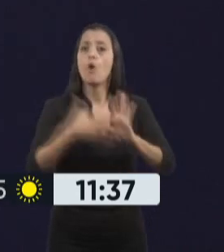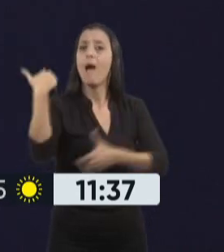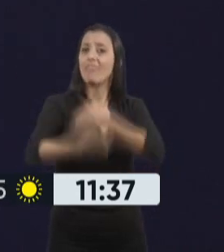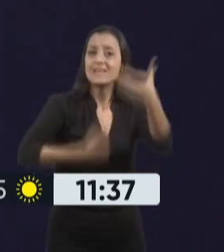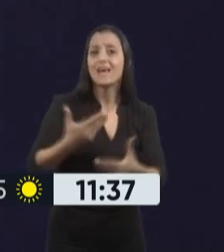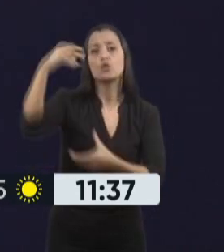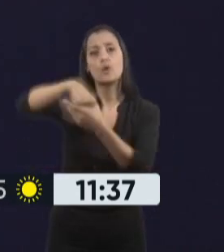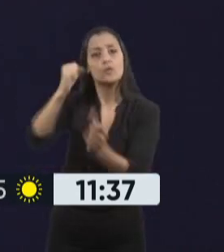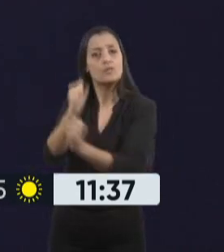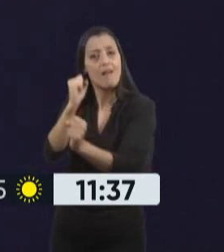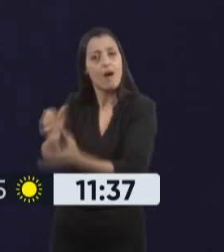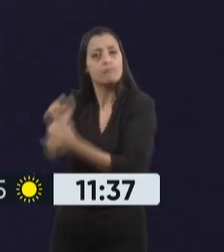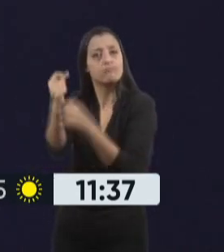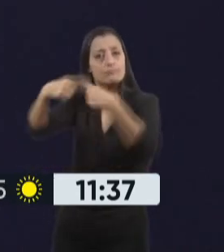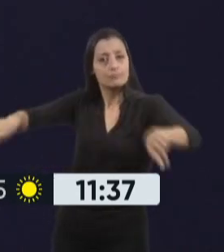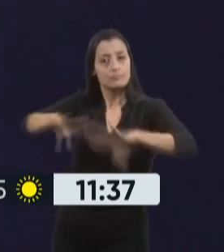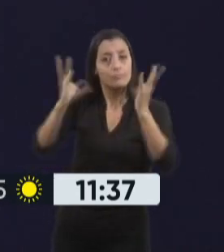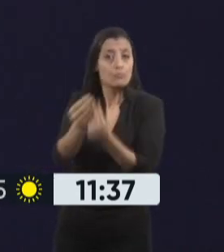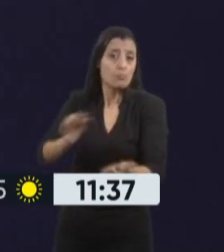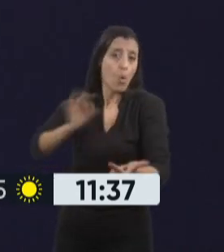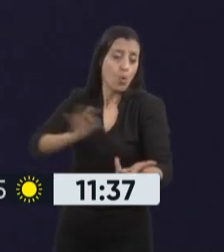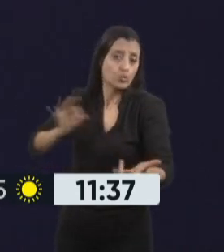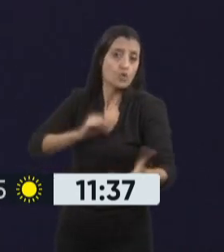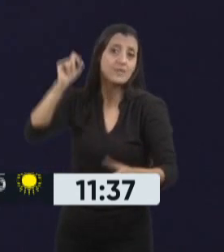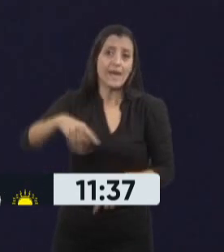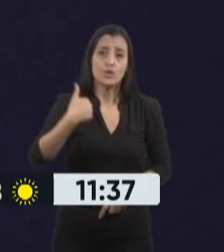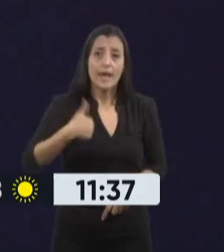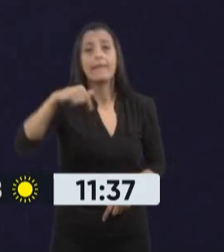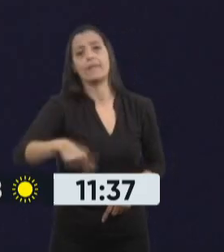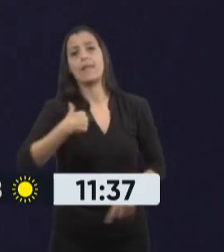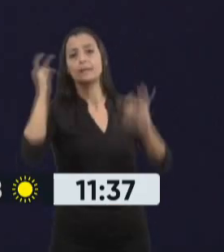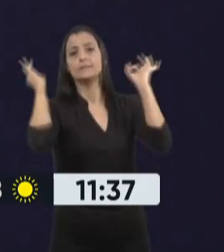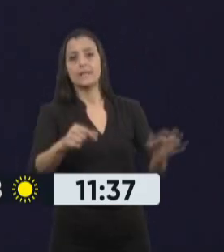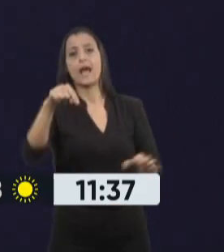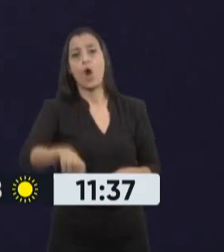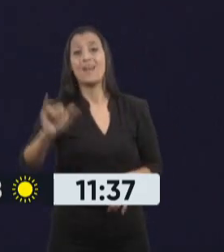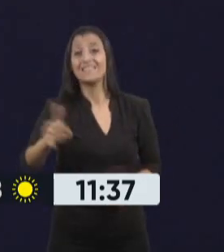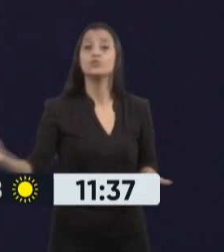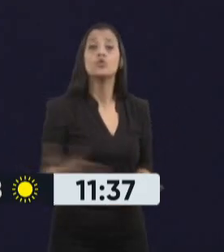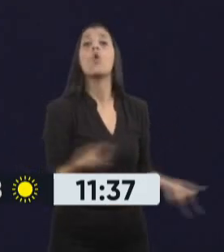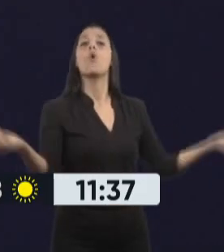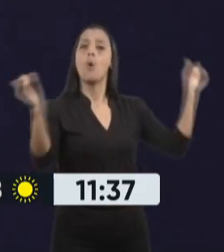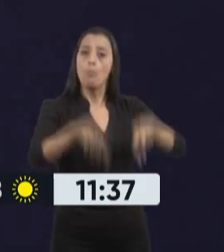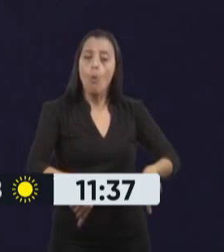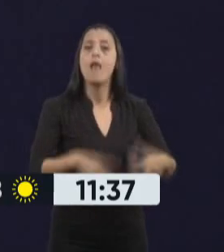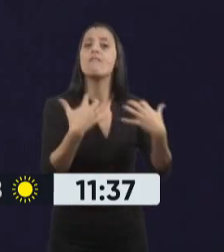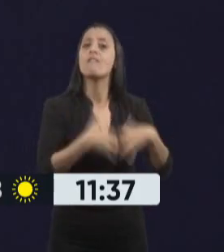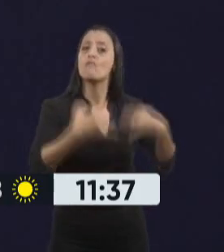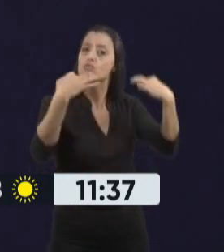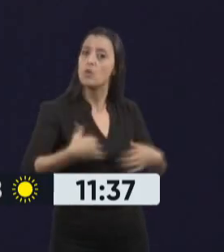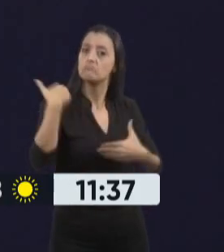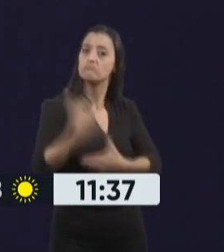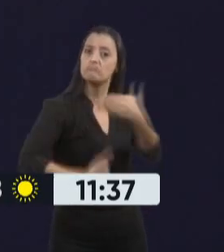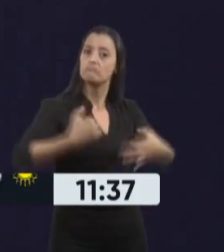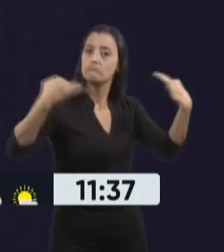sus tareas. Después de mucho tiempo, en Argentina todo vuelve a funcionar